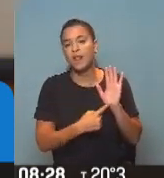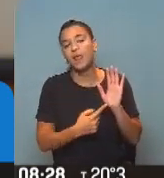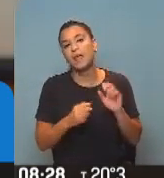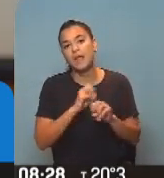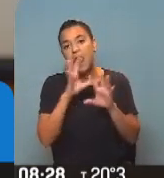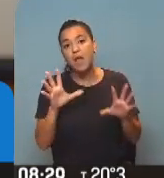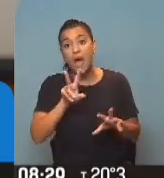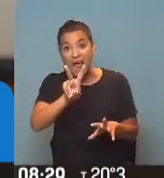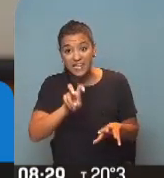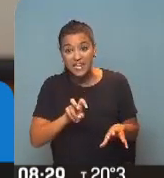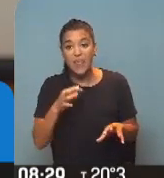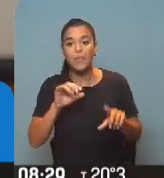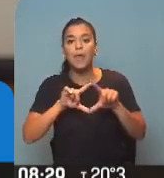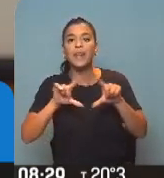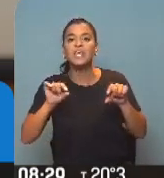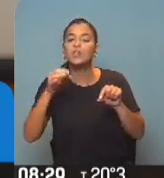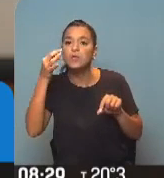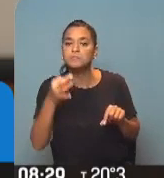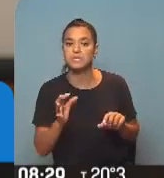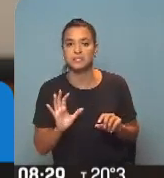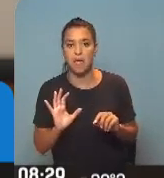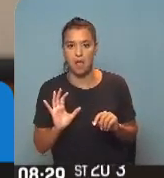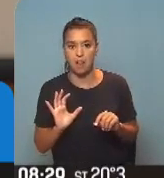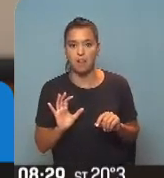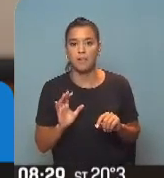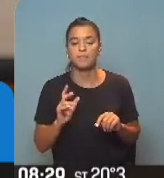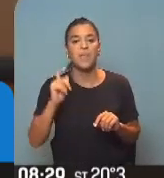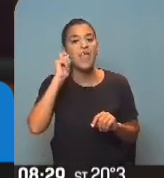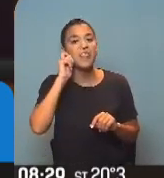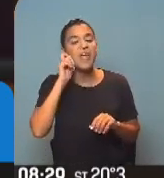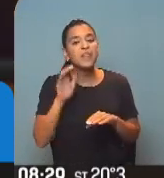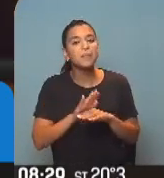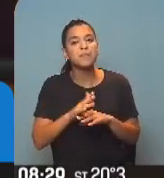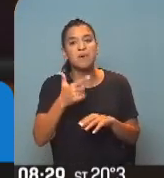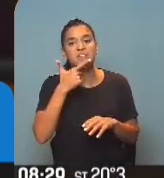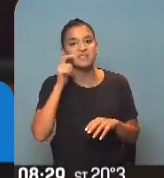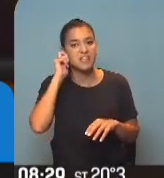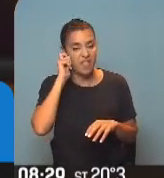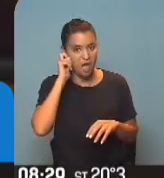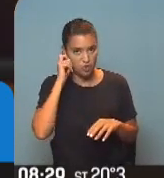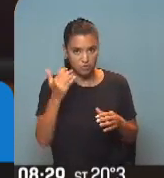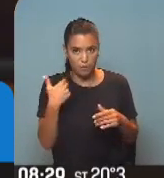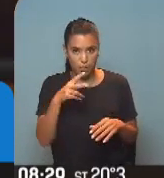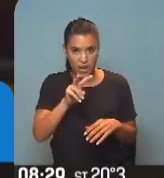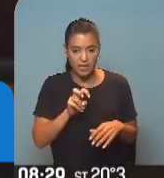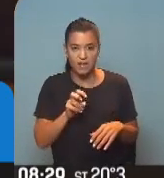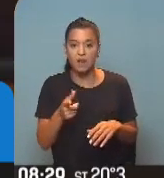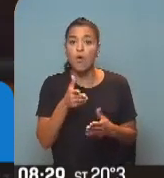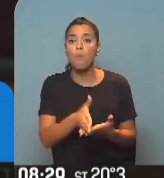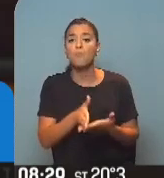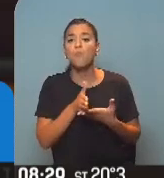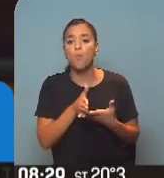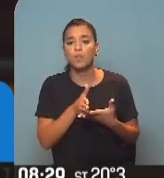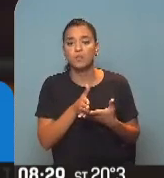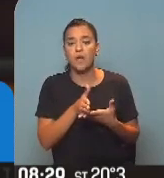presentar el registro específico la edad mínima de 17 años con lo cual las multas que también